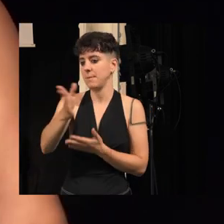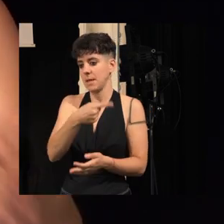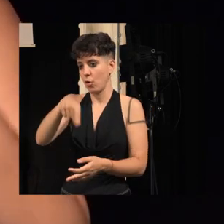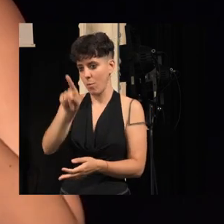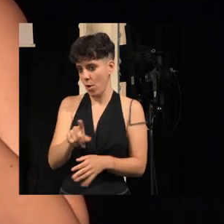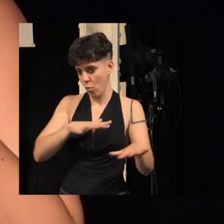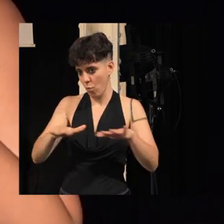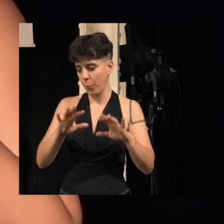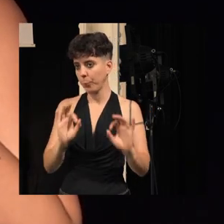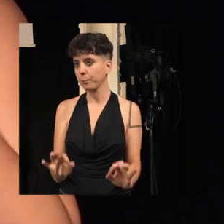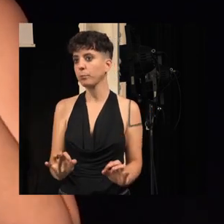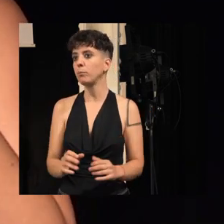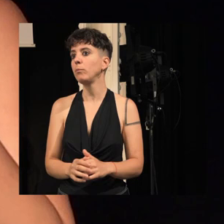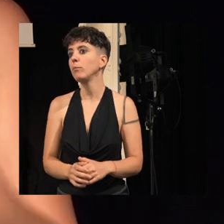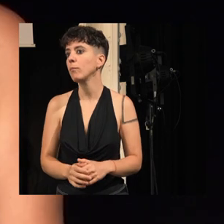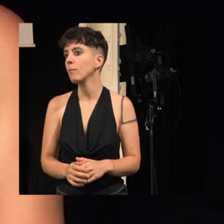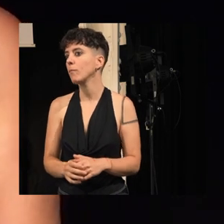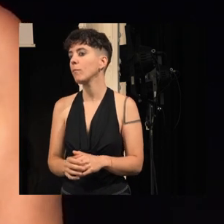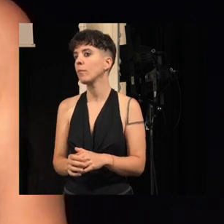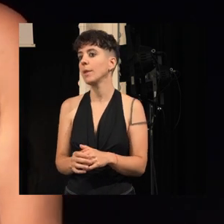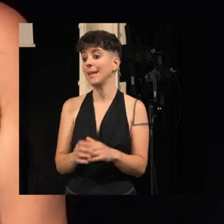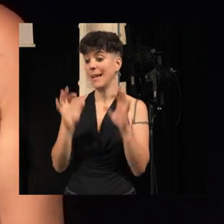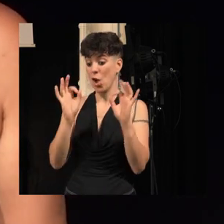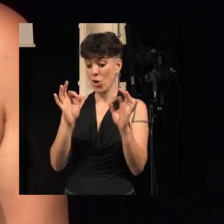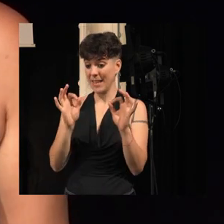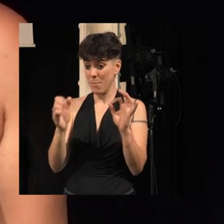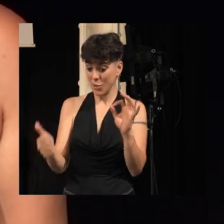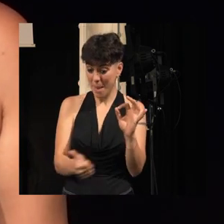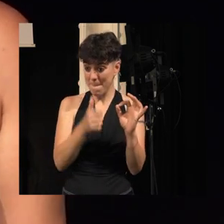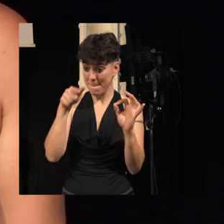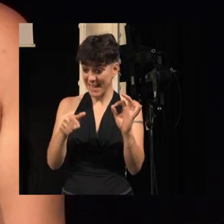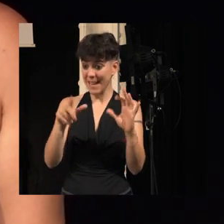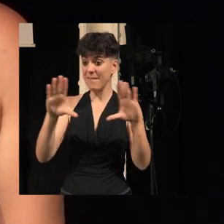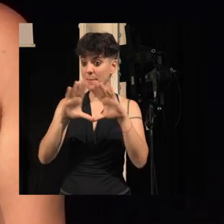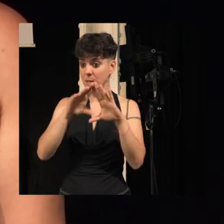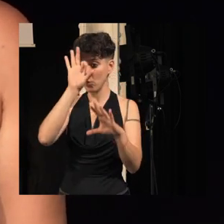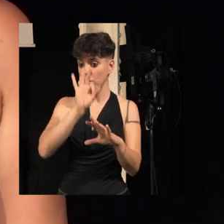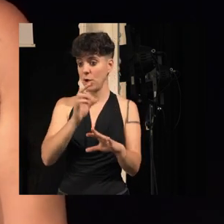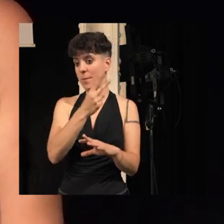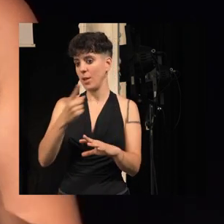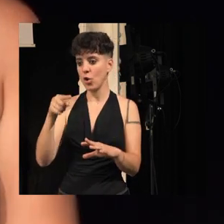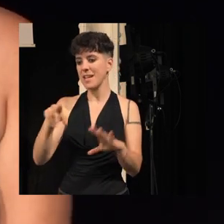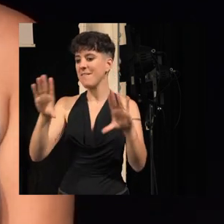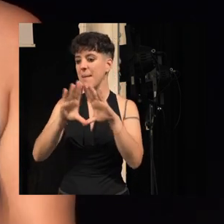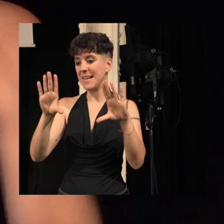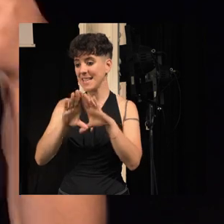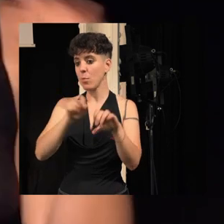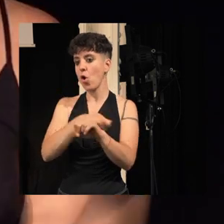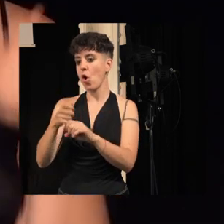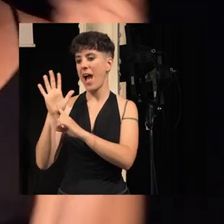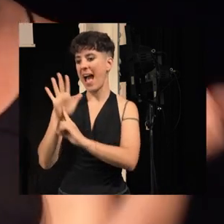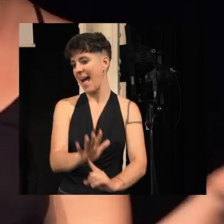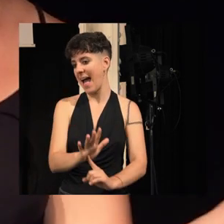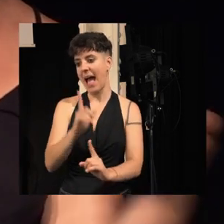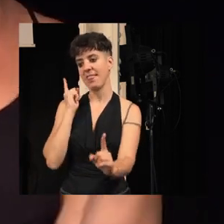solo tenemos que irnos, concretamos más, creo que el feminismo del siglo XXI es el feminismo antirracista, y no porque haya no porque